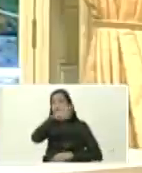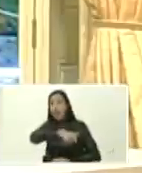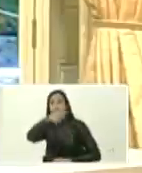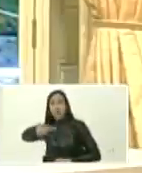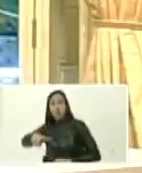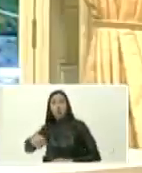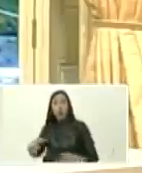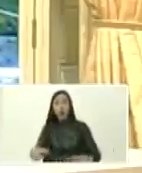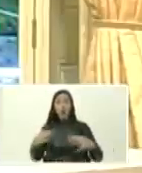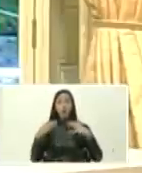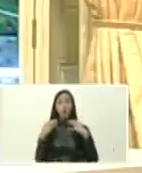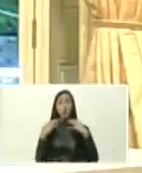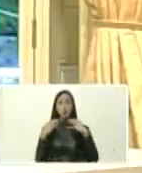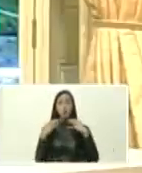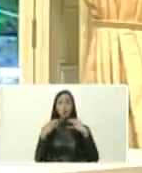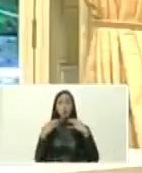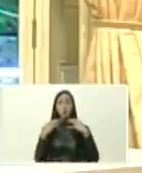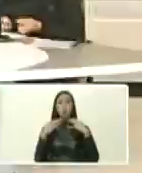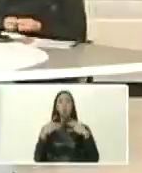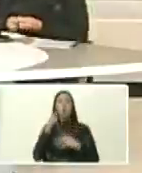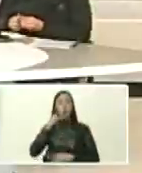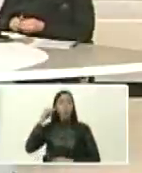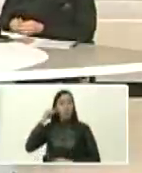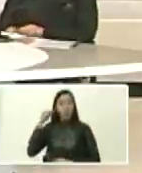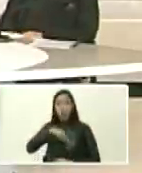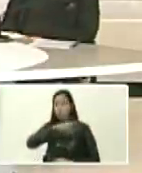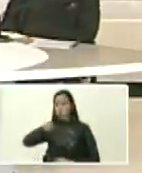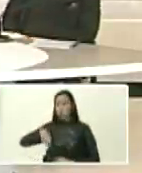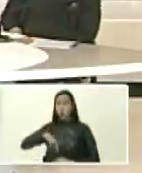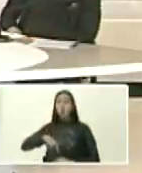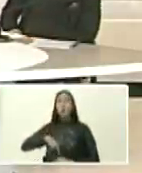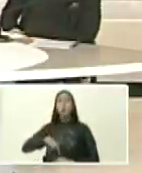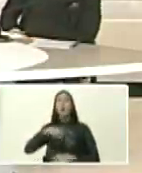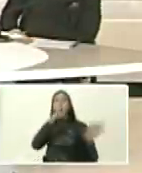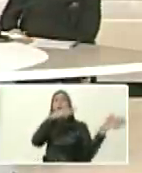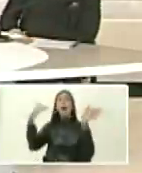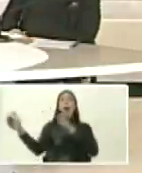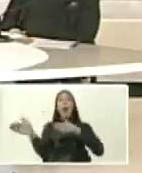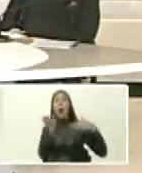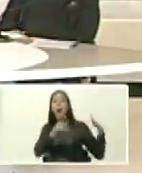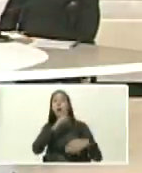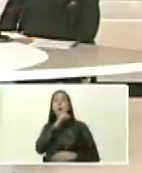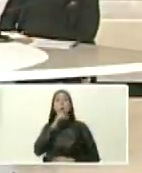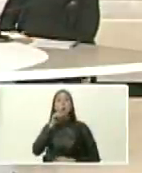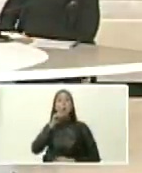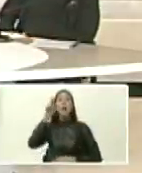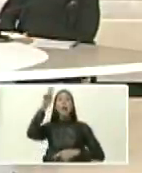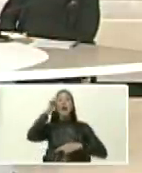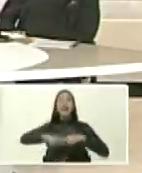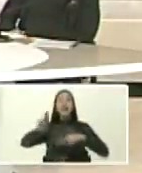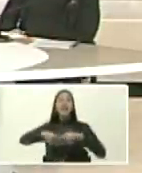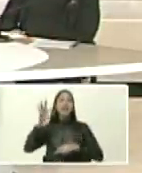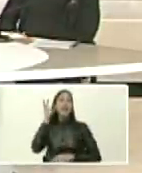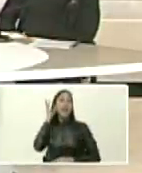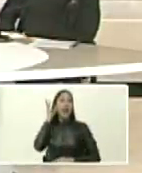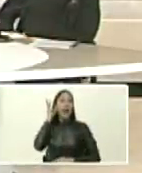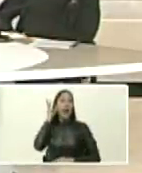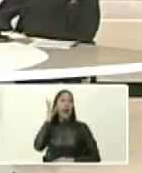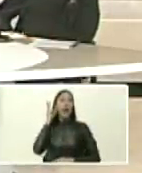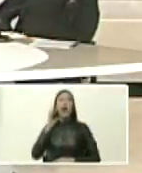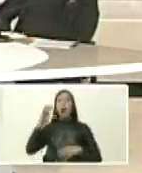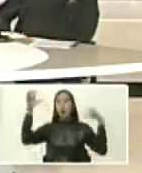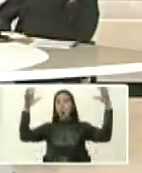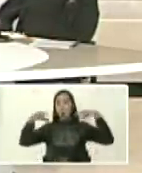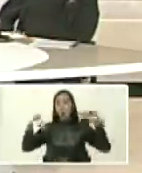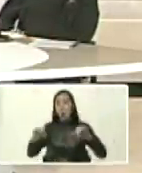venezolanos y a las venezolanas que estamos en el fenómeno de la Niña. Y en vez de terminar el ciclo de lluvia, como